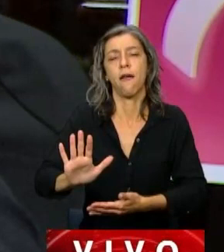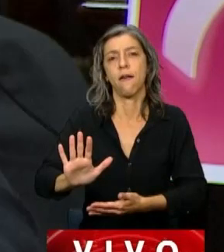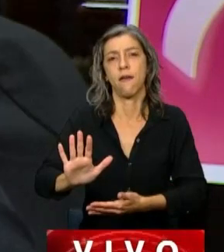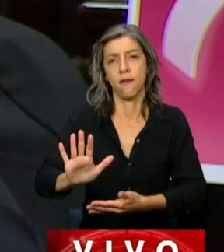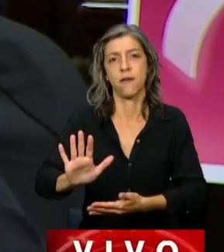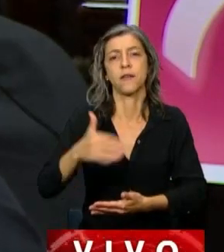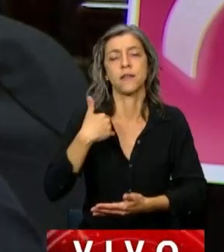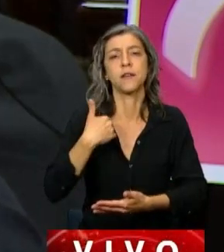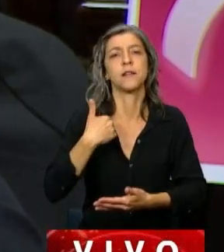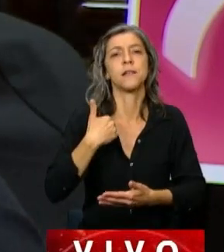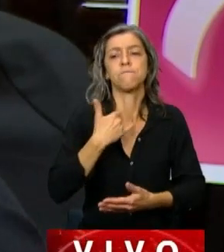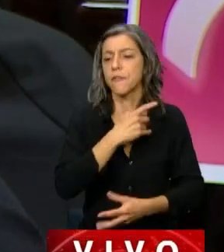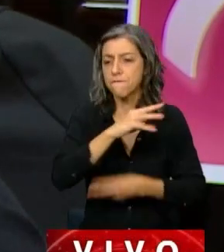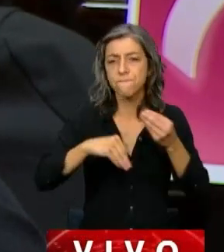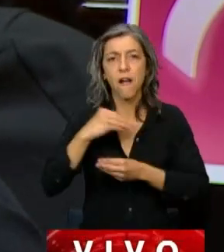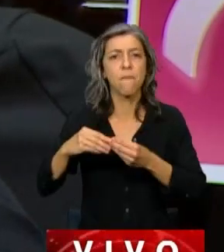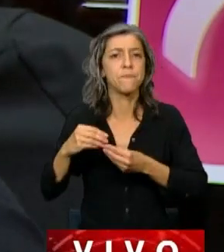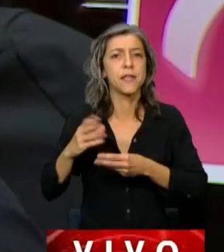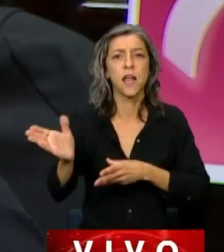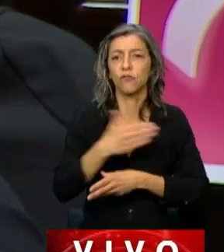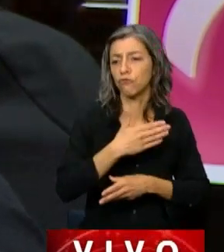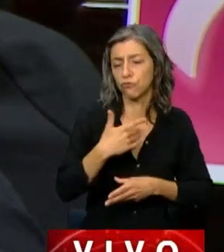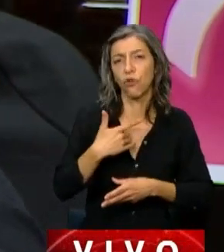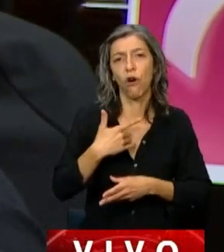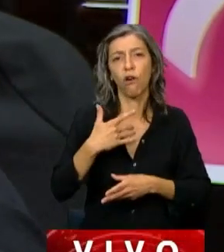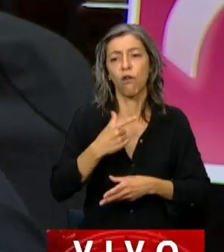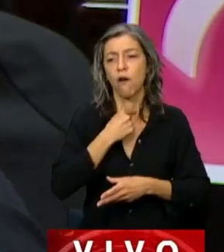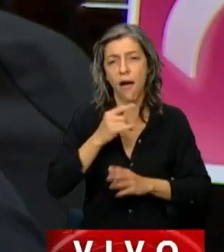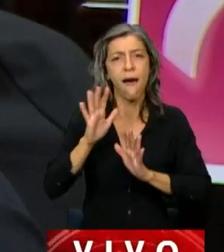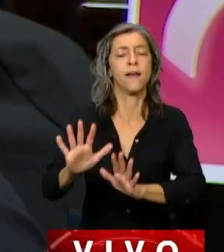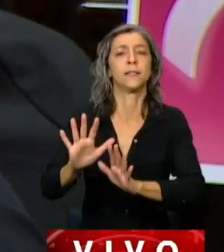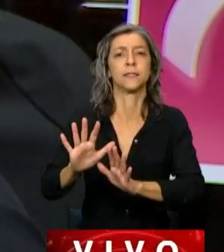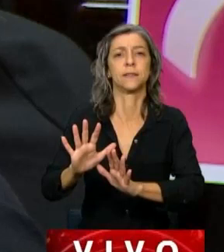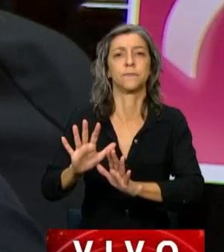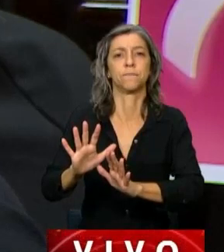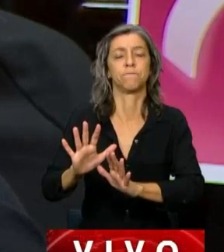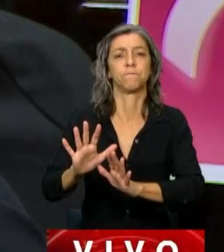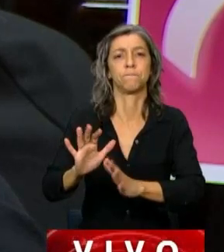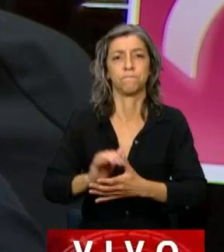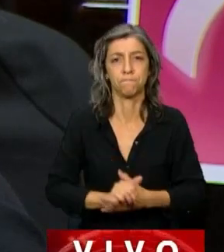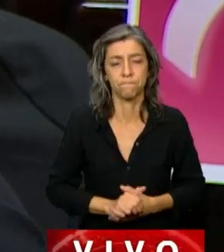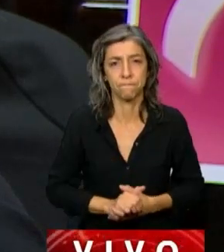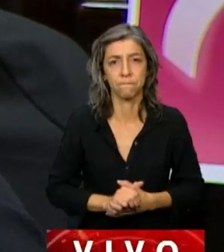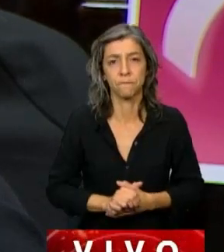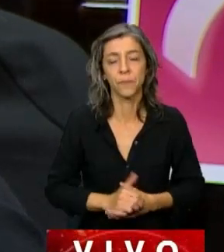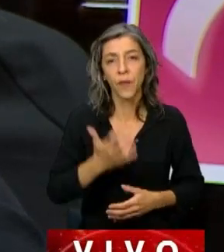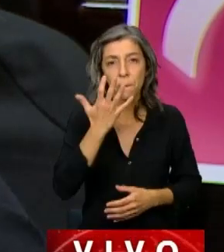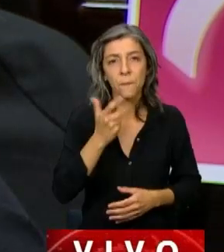políticas. En este punto, señor presidente, también me gustaría